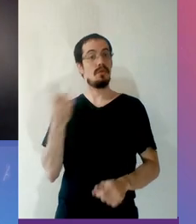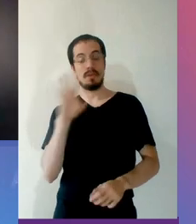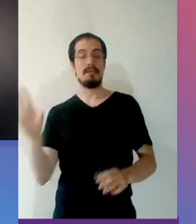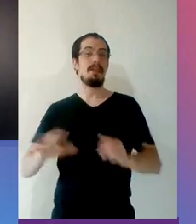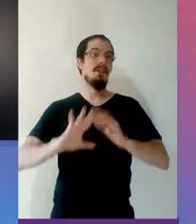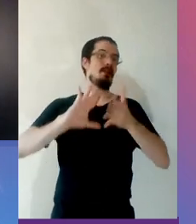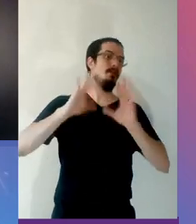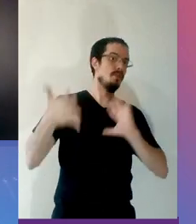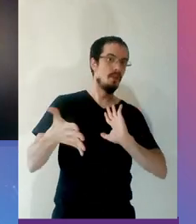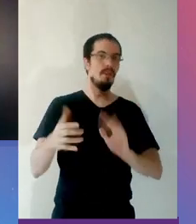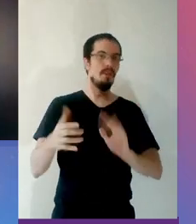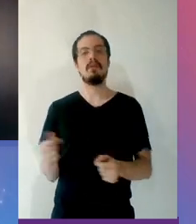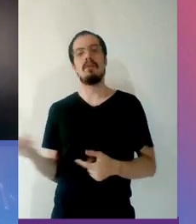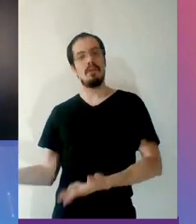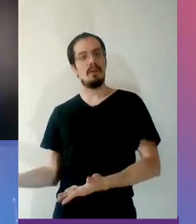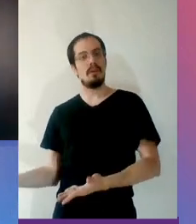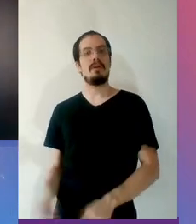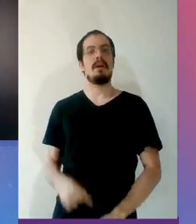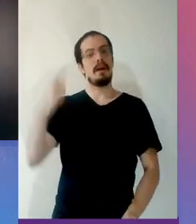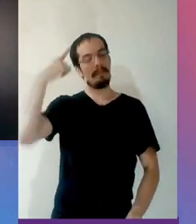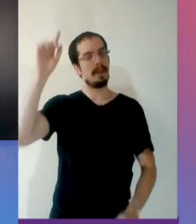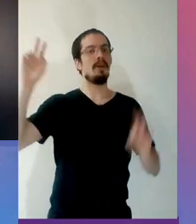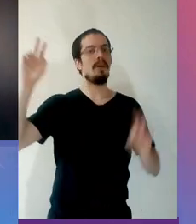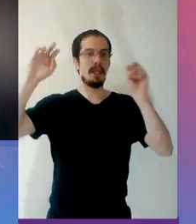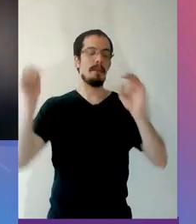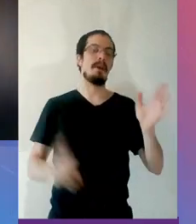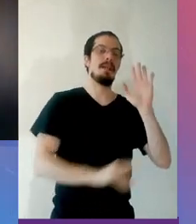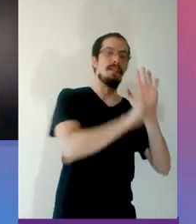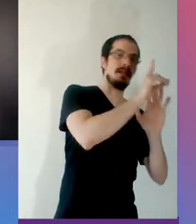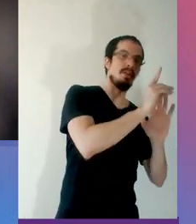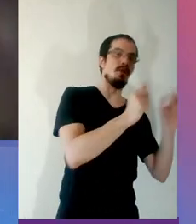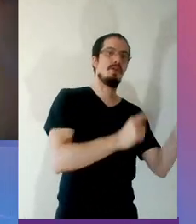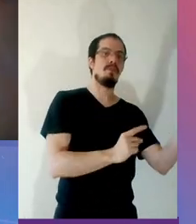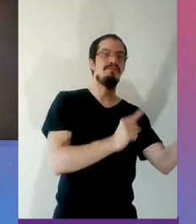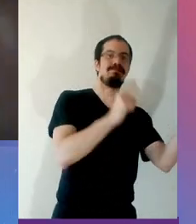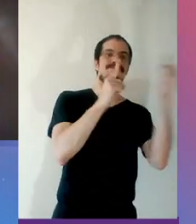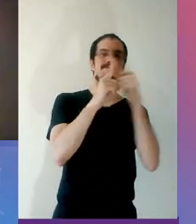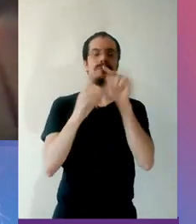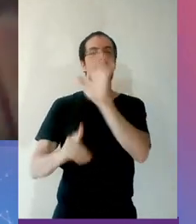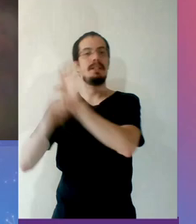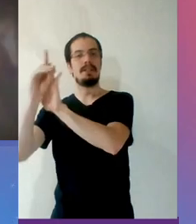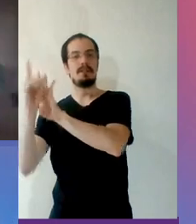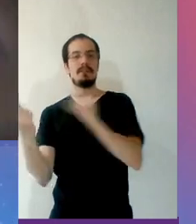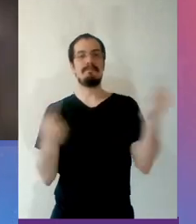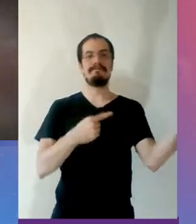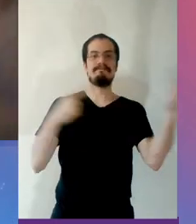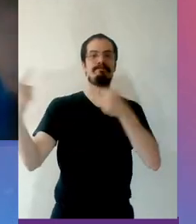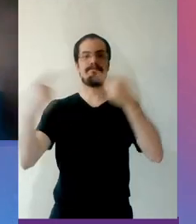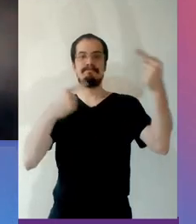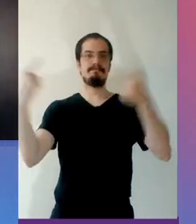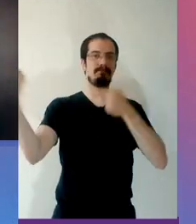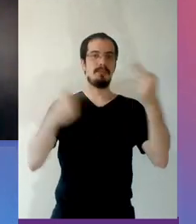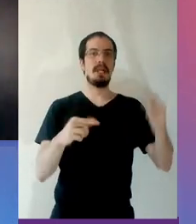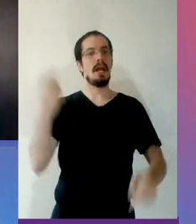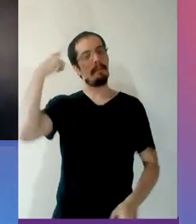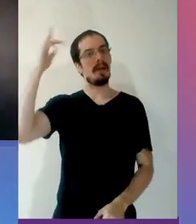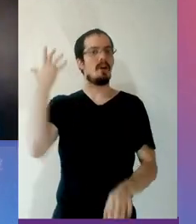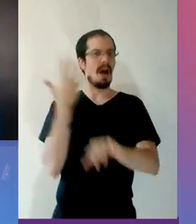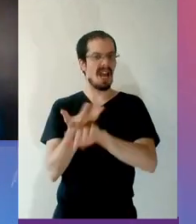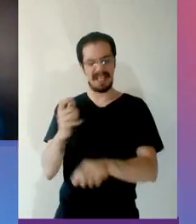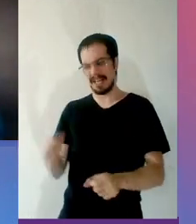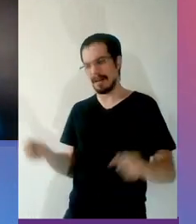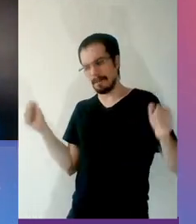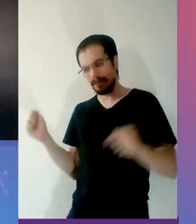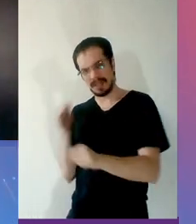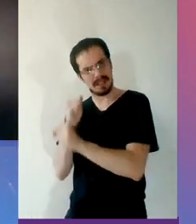cada área del desarrollo influye a la otra, pero en el fondo tenemos que también atacar específicamente las alteraciones, y ahí implica también,